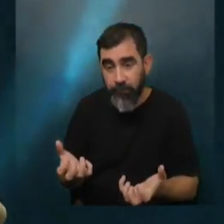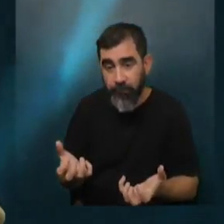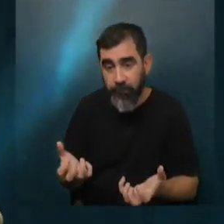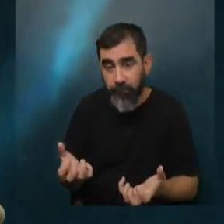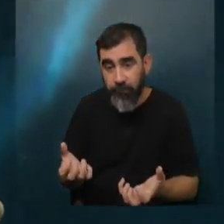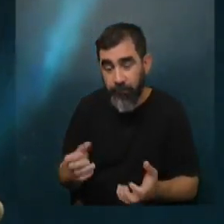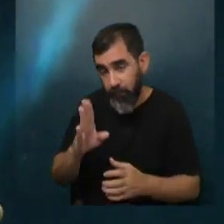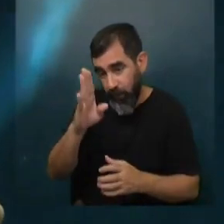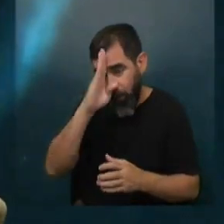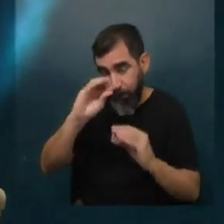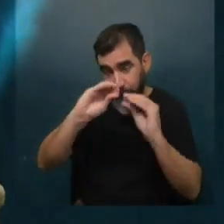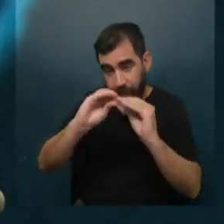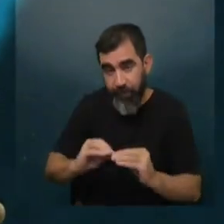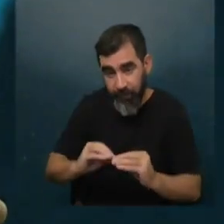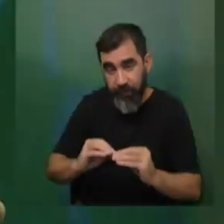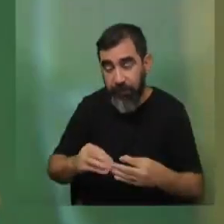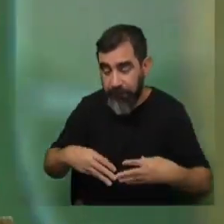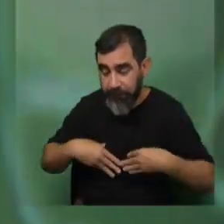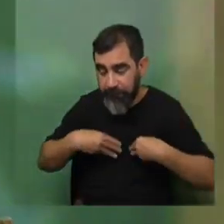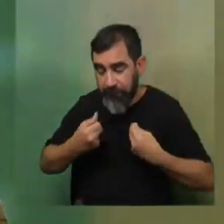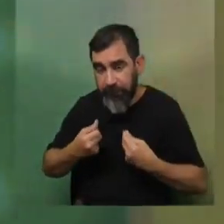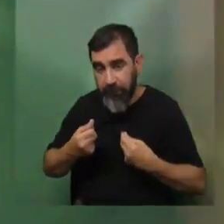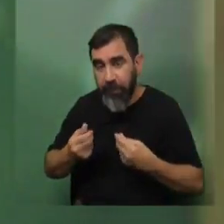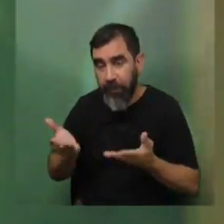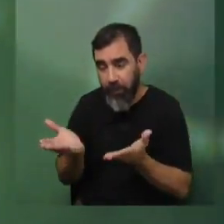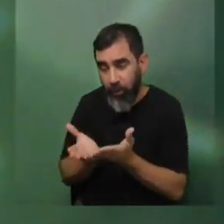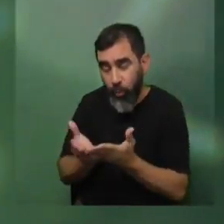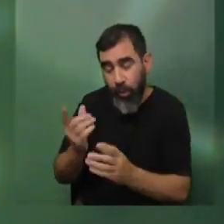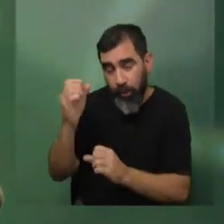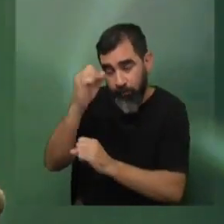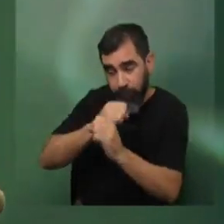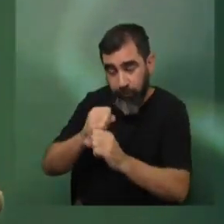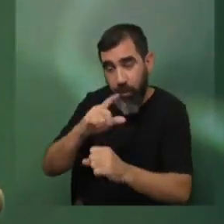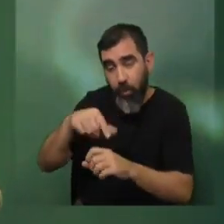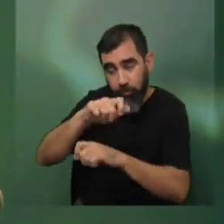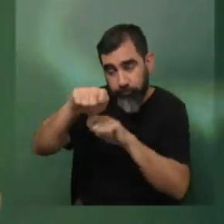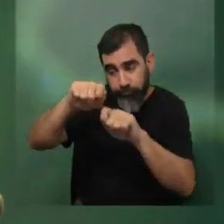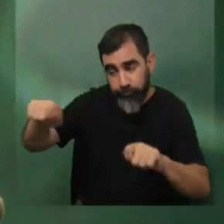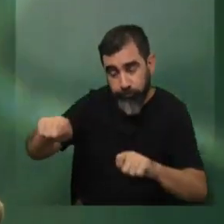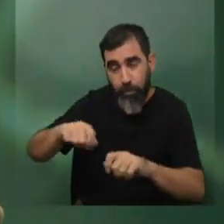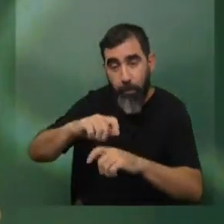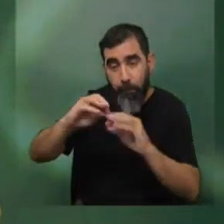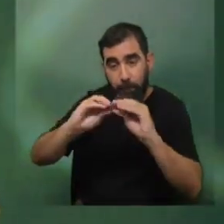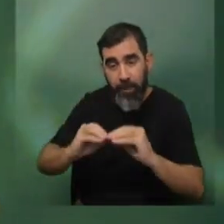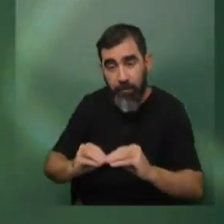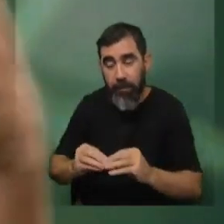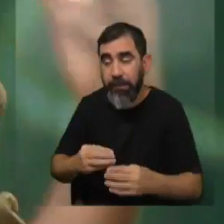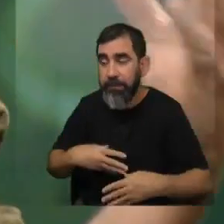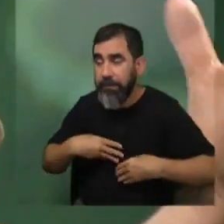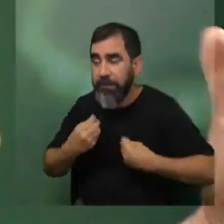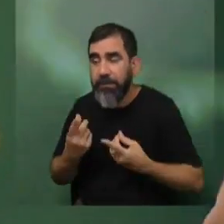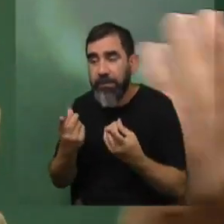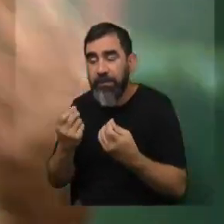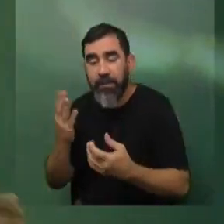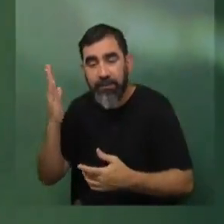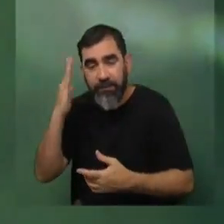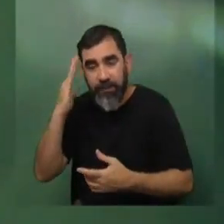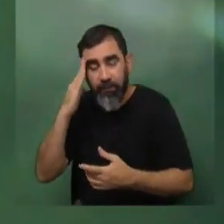un doctorado en matemáticas porque sentía, hizo la carrera primero, después hizo el doctorado, está haciendo el doctorado conmigo porque sentía de que